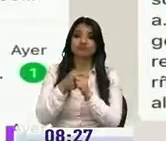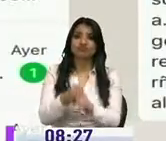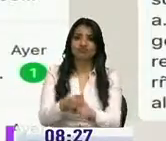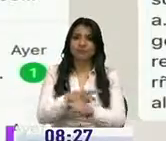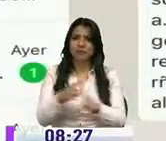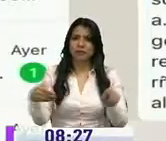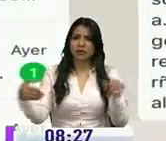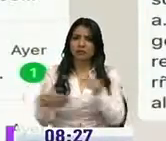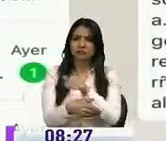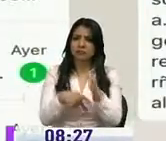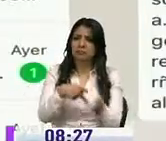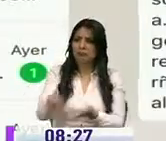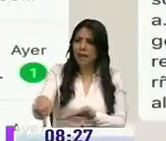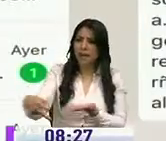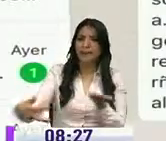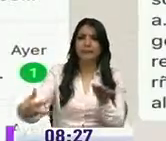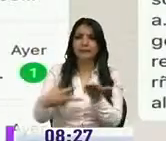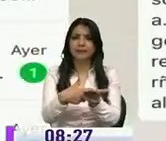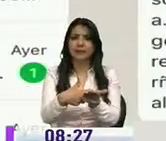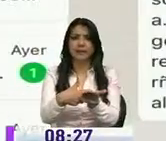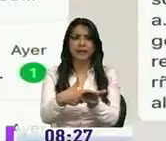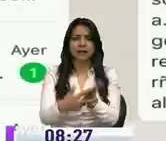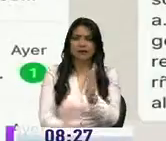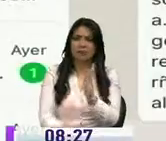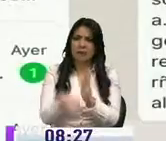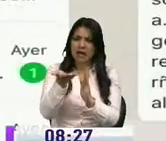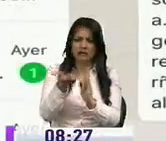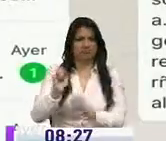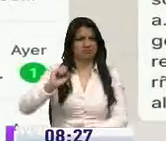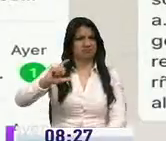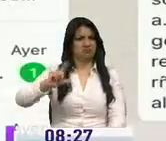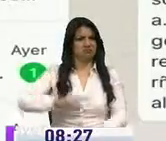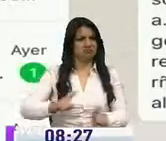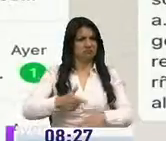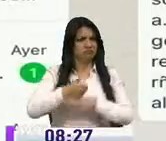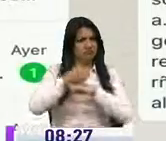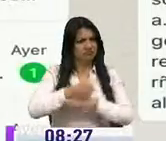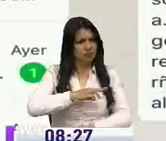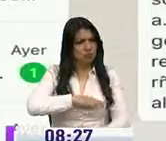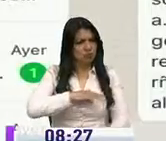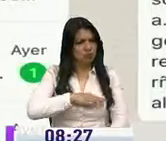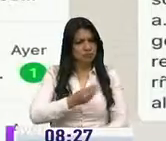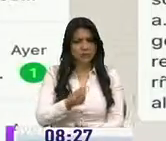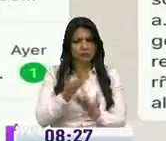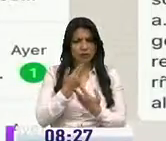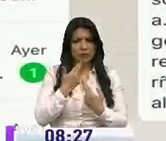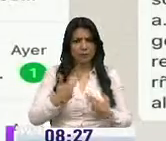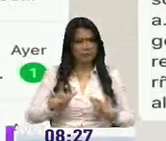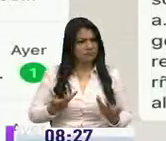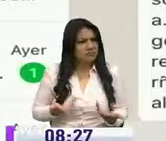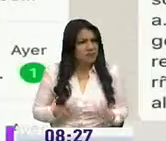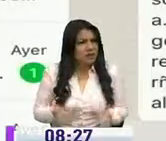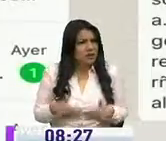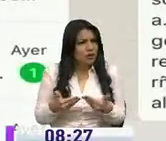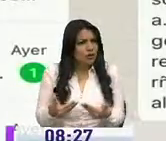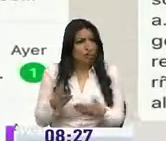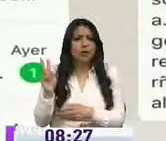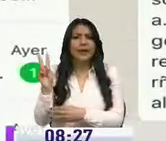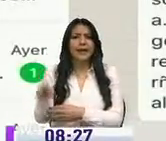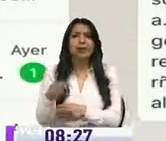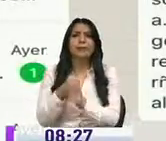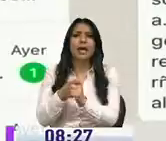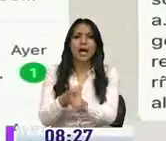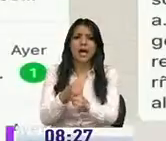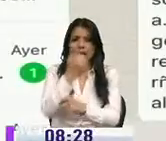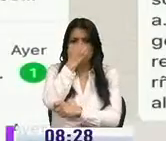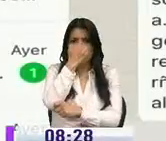ingresar a pagar mi pasaje me encuentro que la tarifa ha subido. Lo sorprendente es que ninguna autoridad municipal ha comunicado dicho incremento. La molestia fue generalizada